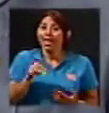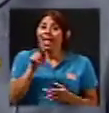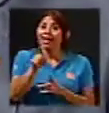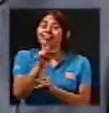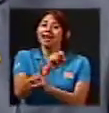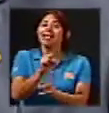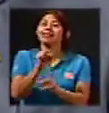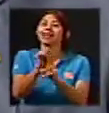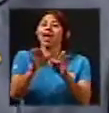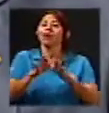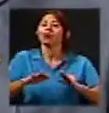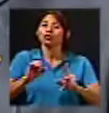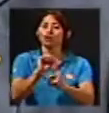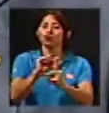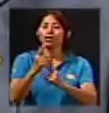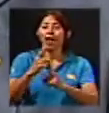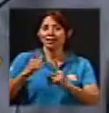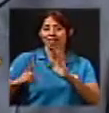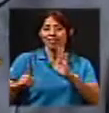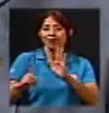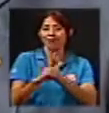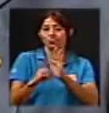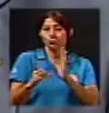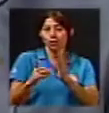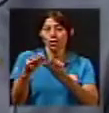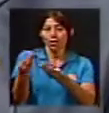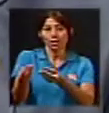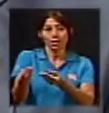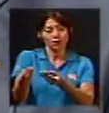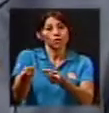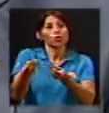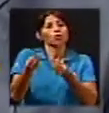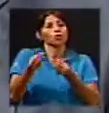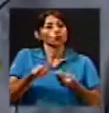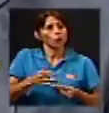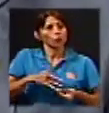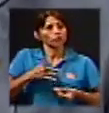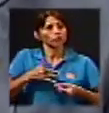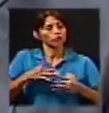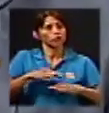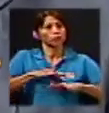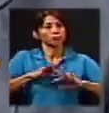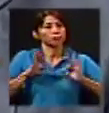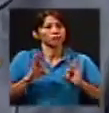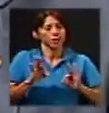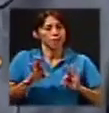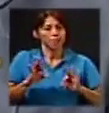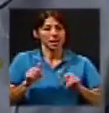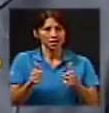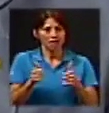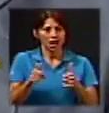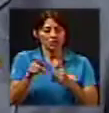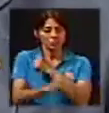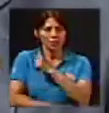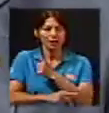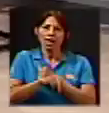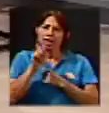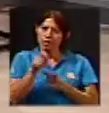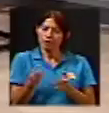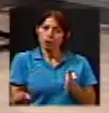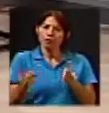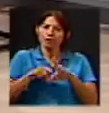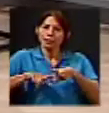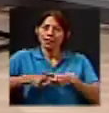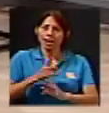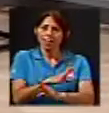de Derecho que nos dio mucho bienestar a este país, hay que empezar a rescatarlo y hay que empezar